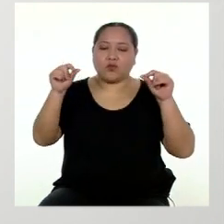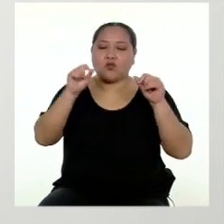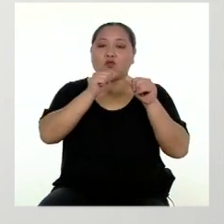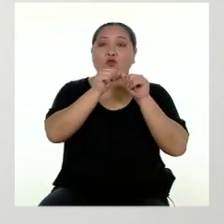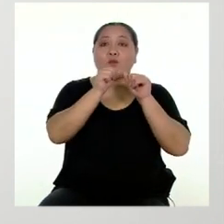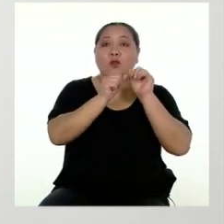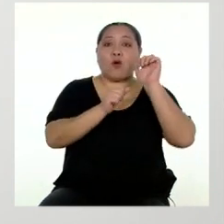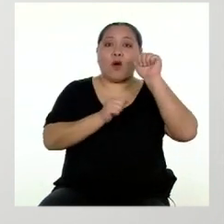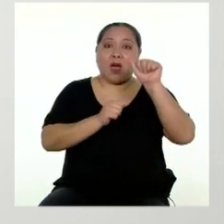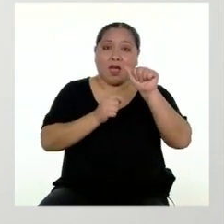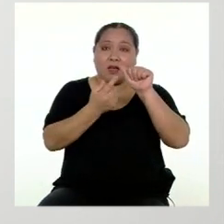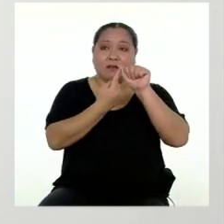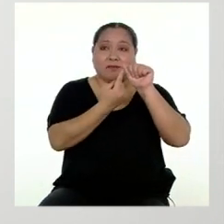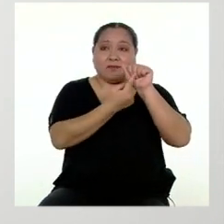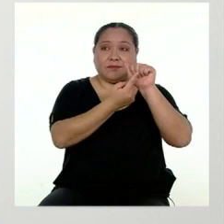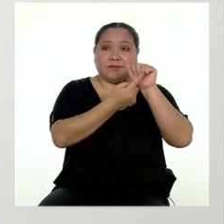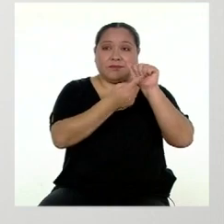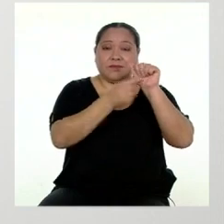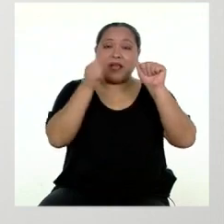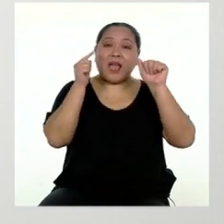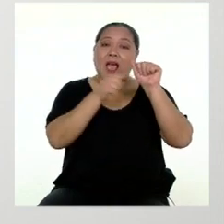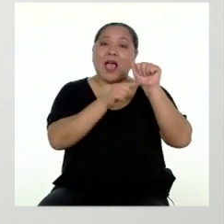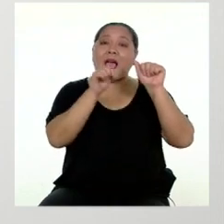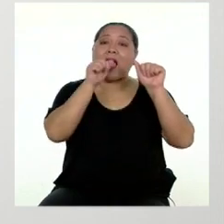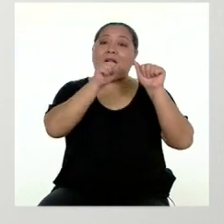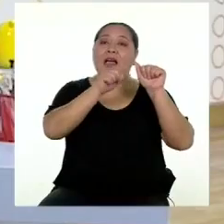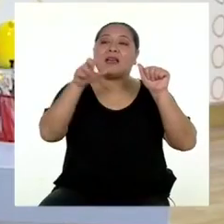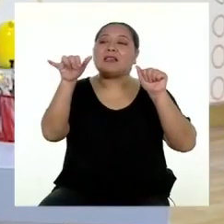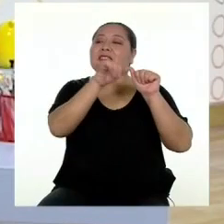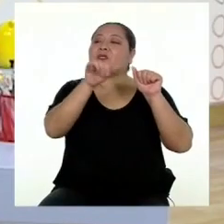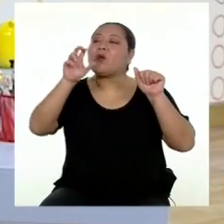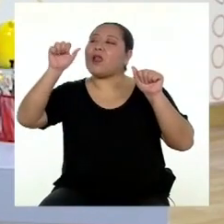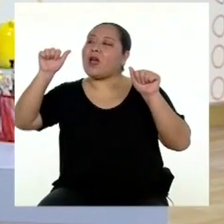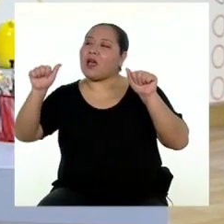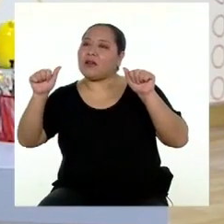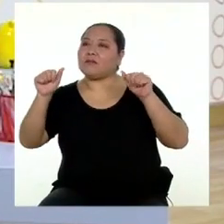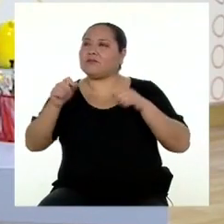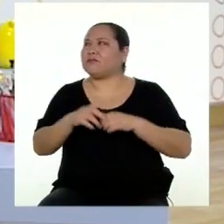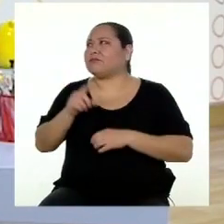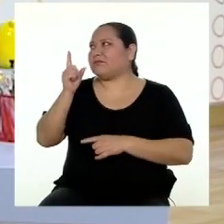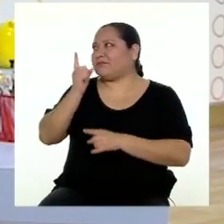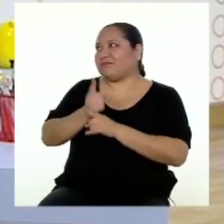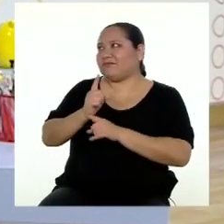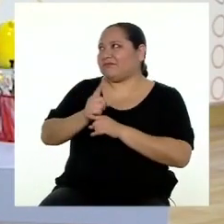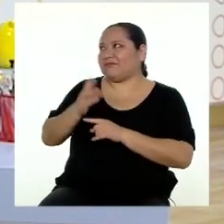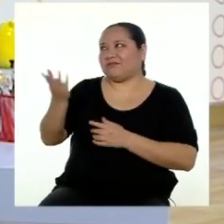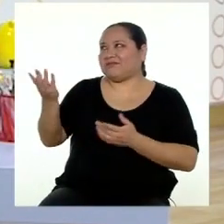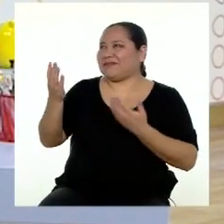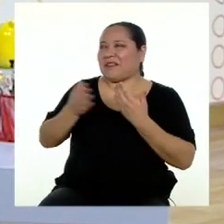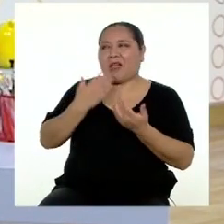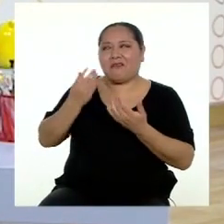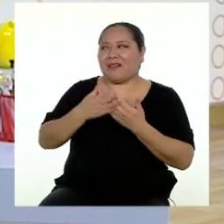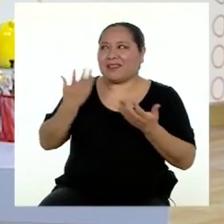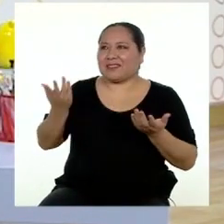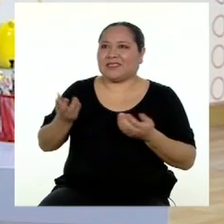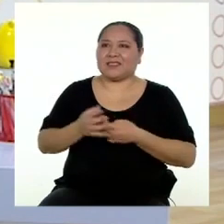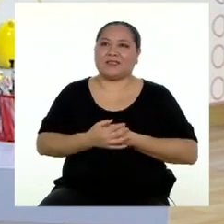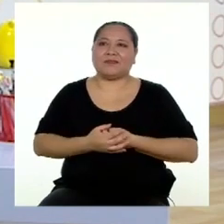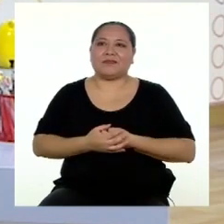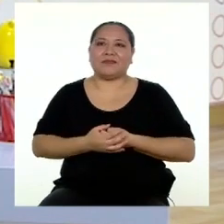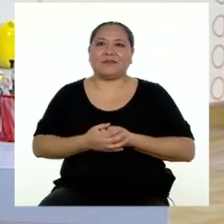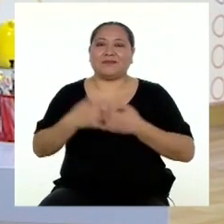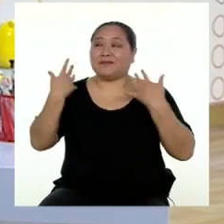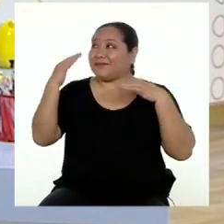A, entonces podemos decir que A es igual a A. Tiene razón. Esa es, sin duda, la más fácil.